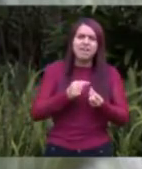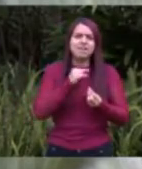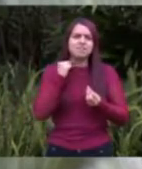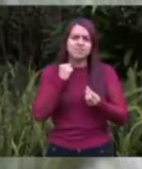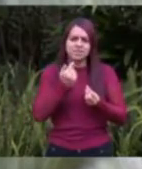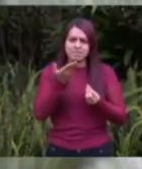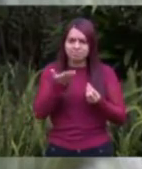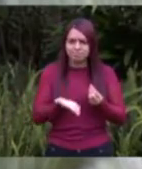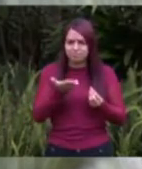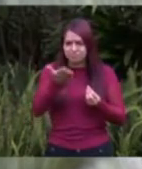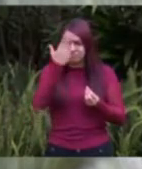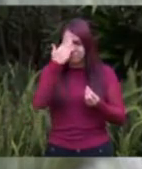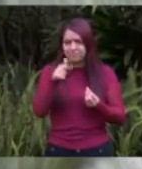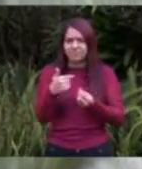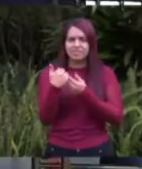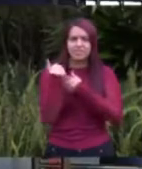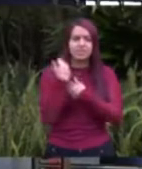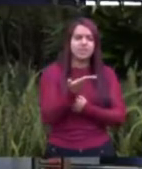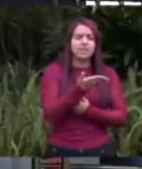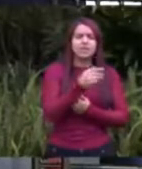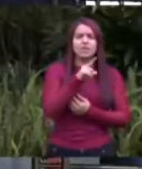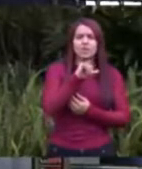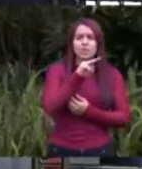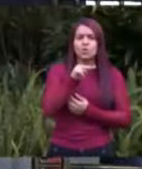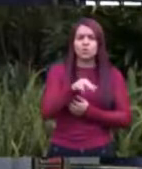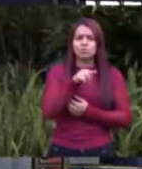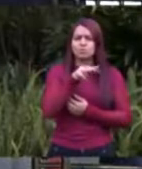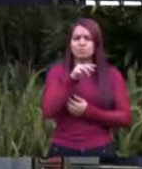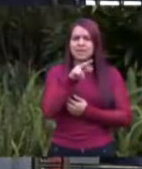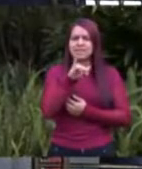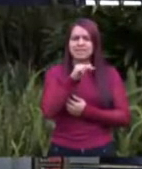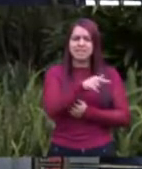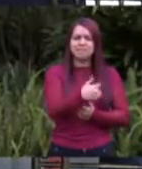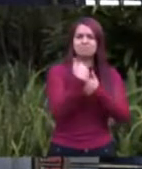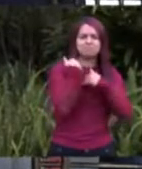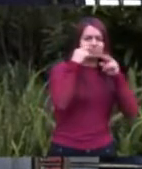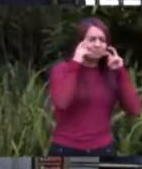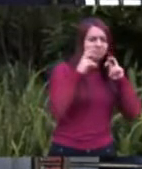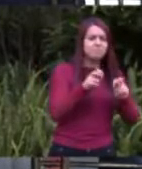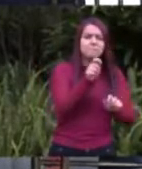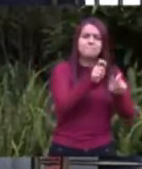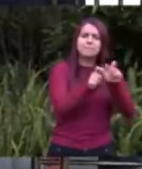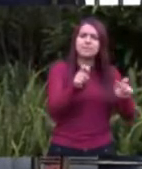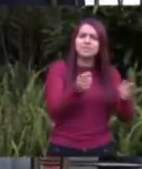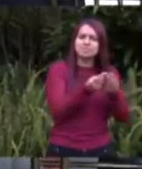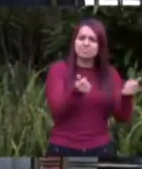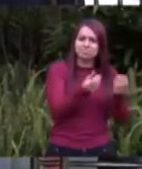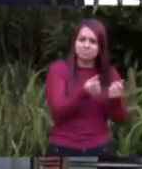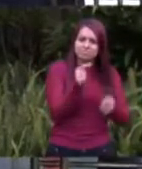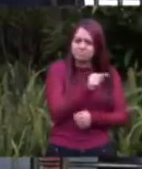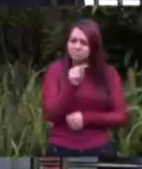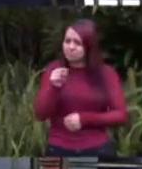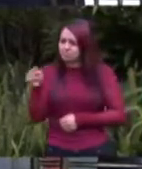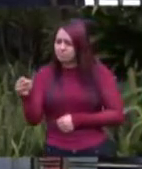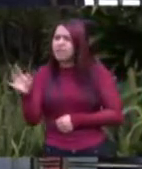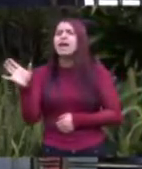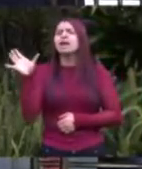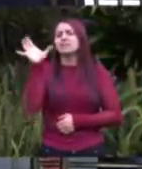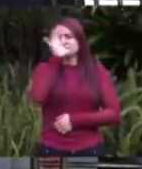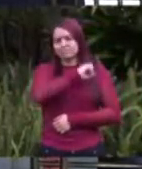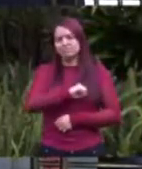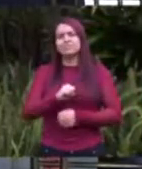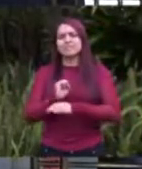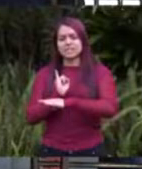de Rúa al frente, con Luz Marina Monzón al frente de la Unidad de Búsqueda de Personas Desaparecidos, es una institucionalidad que por